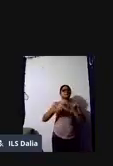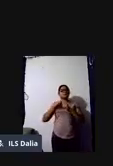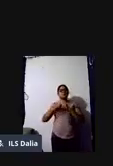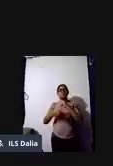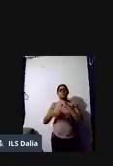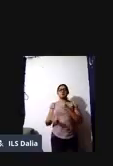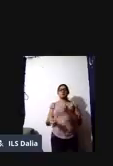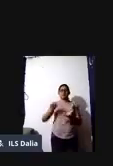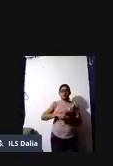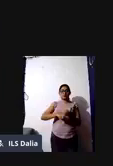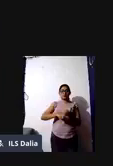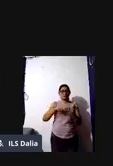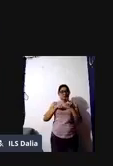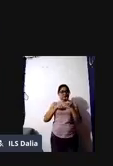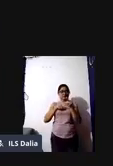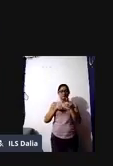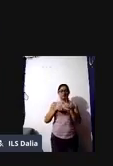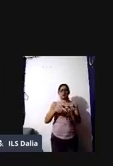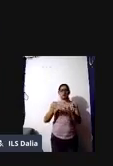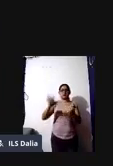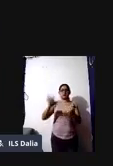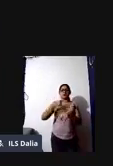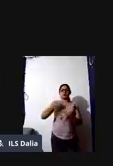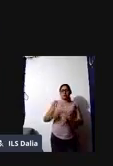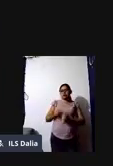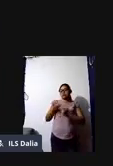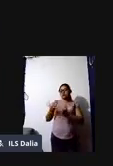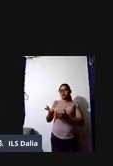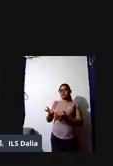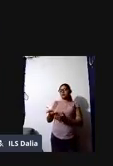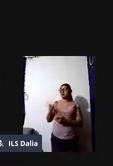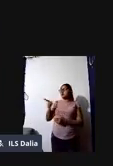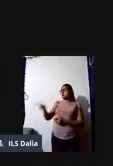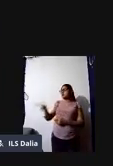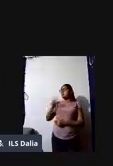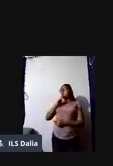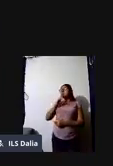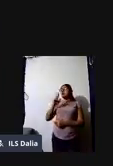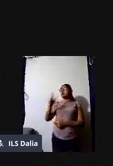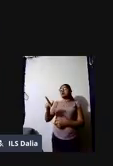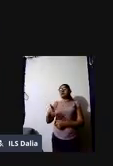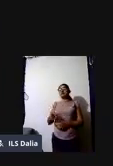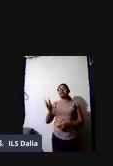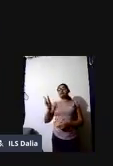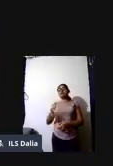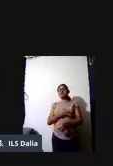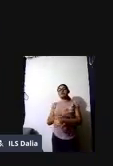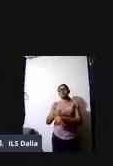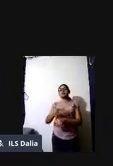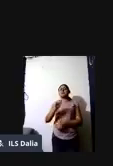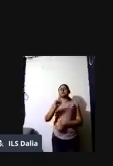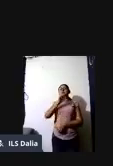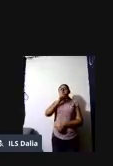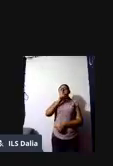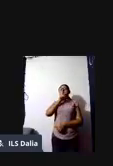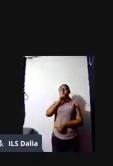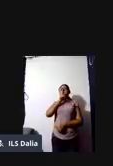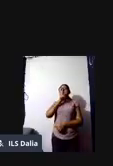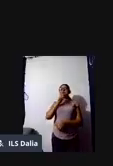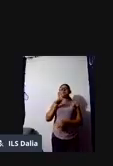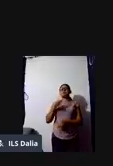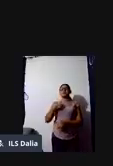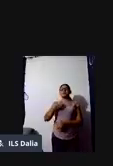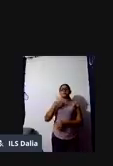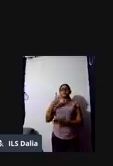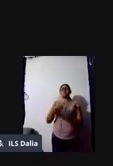queda dentro, porque yo no soy capaz de decirle, tú lo hiciste mejor, o tú lo hiciste bien, porque no lo quiero verbalizar, solo